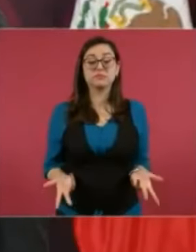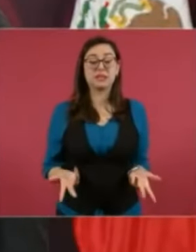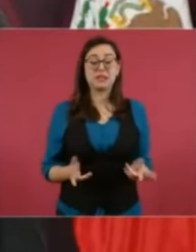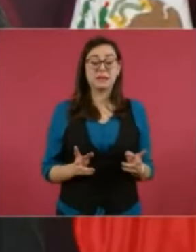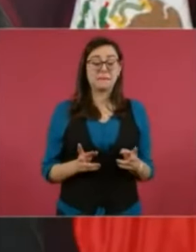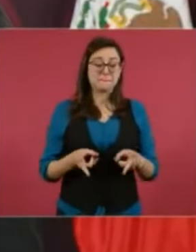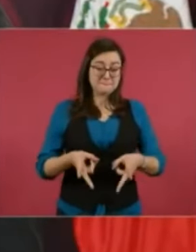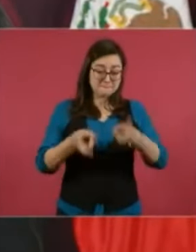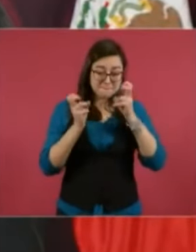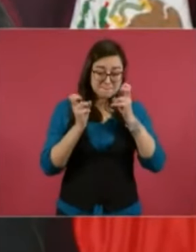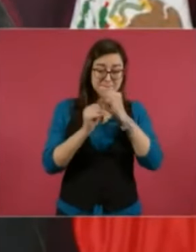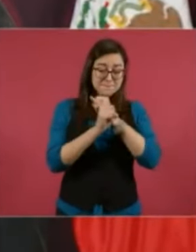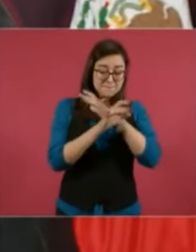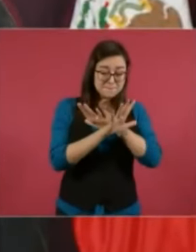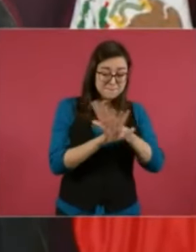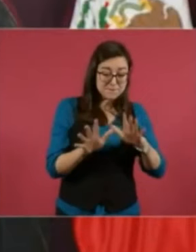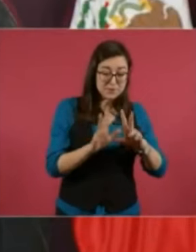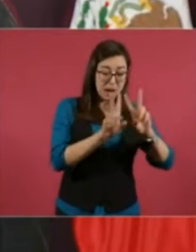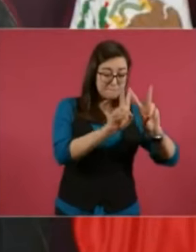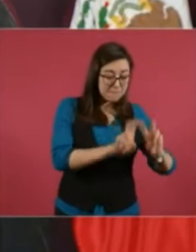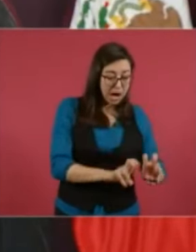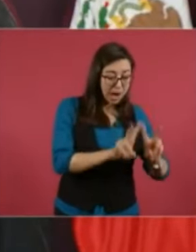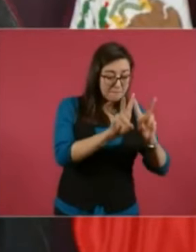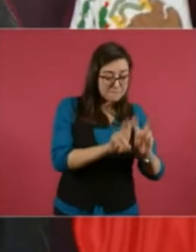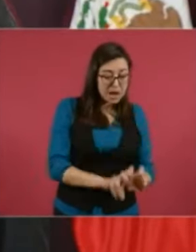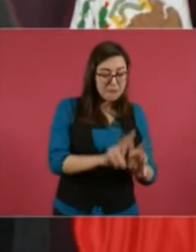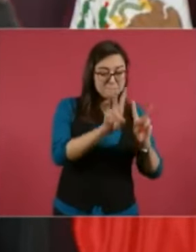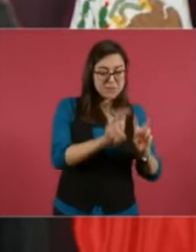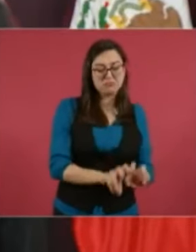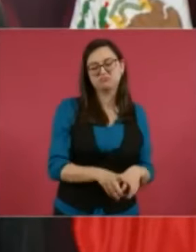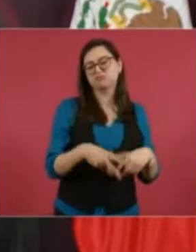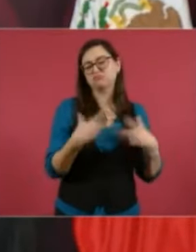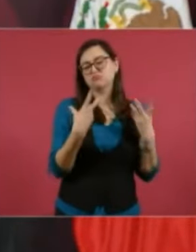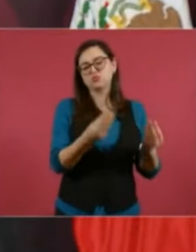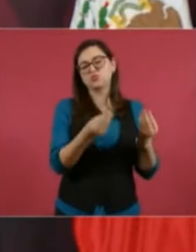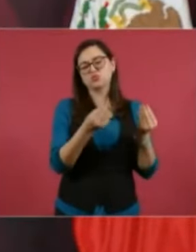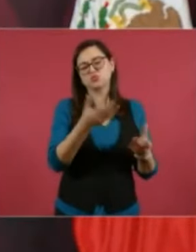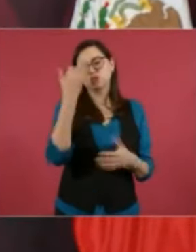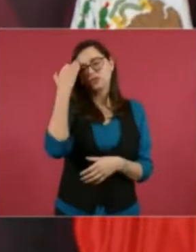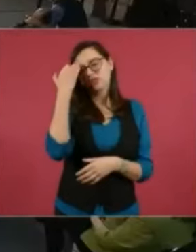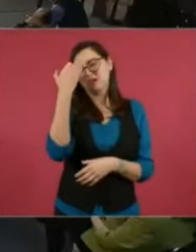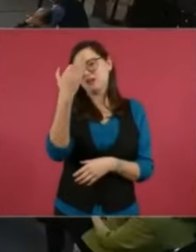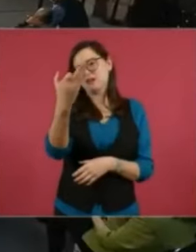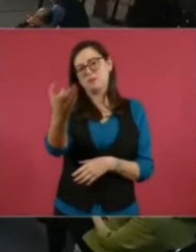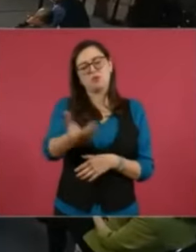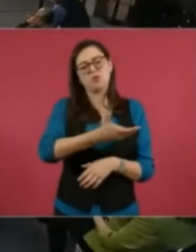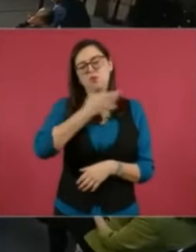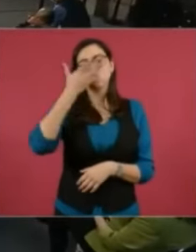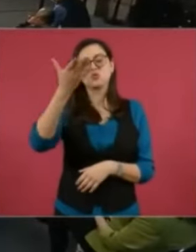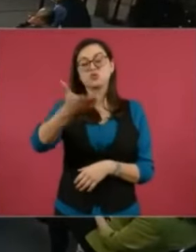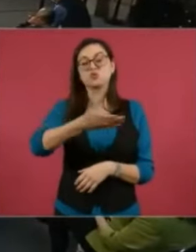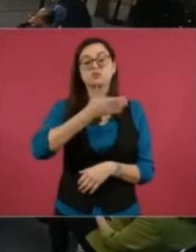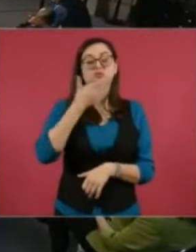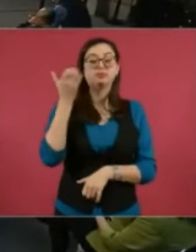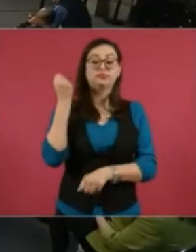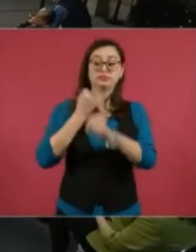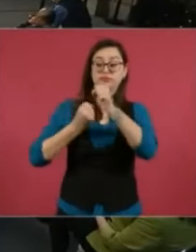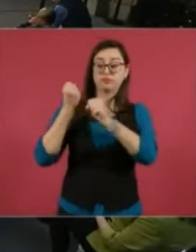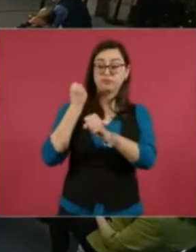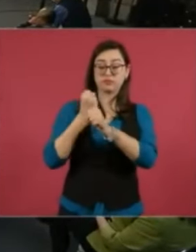muchísimo tiempo en la elección todavía de El